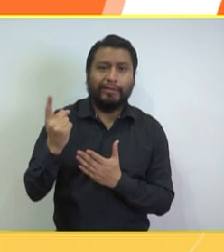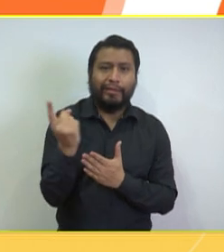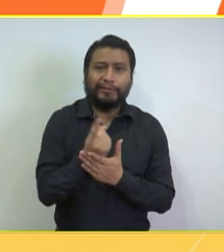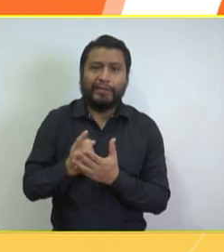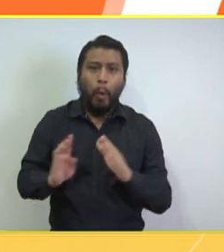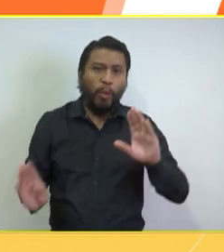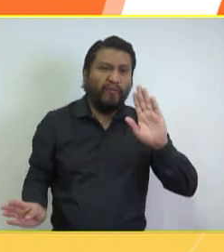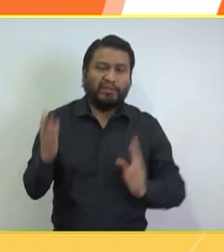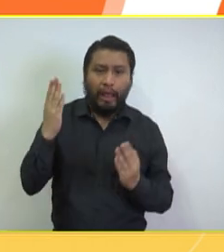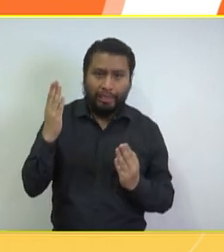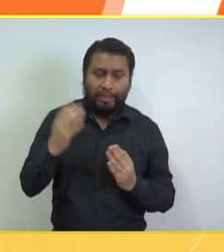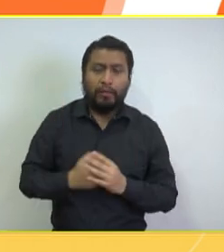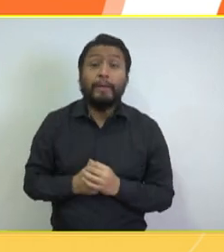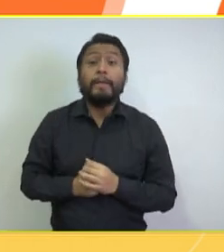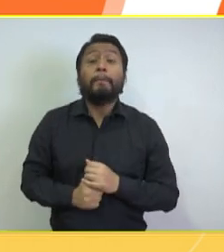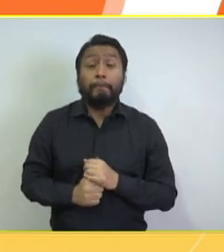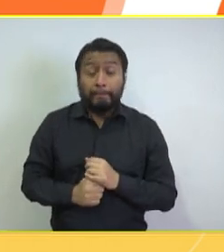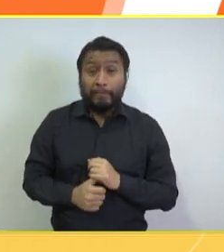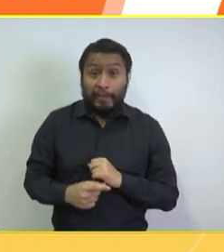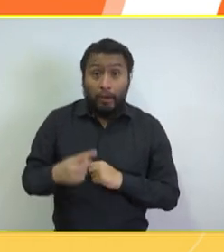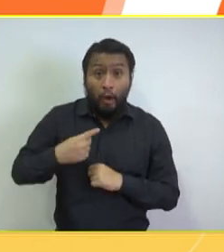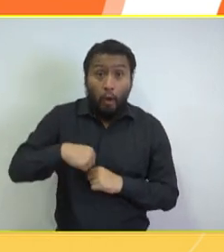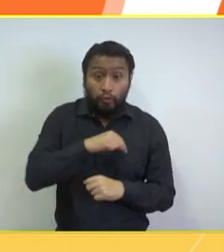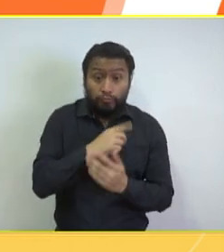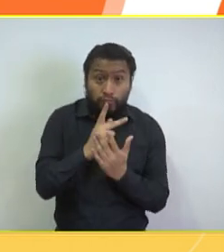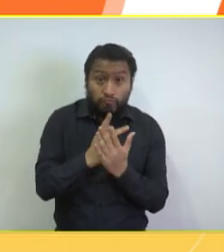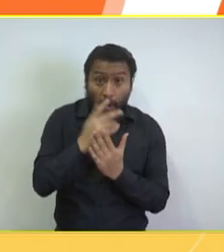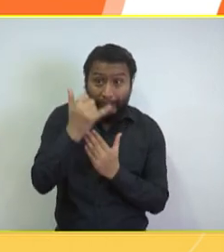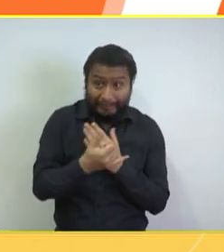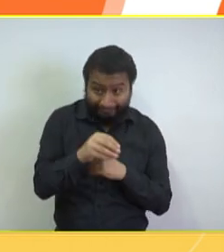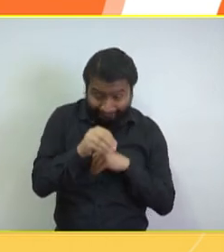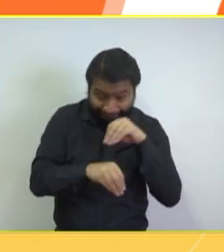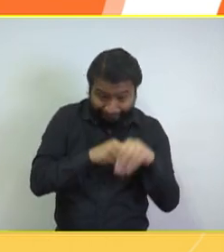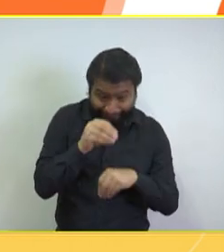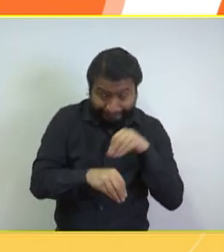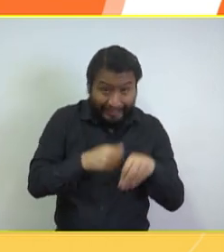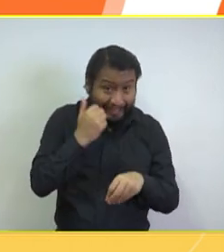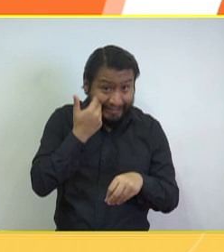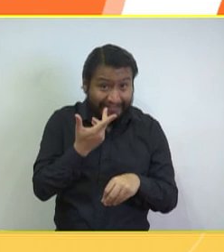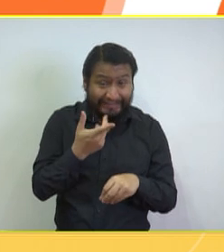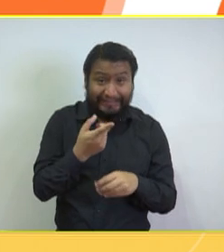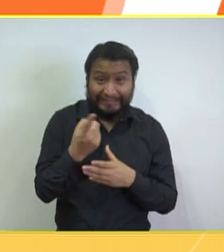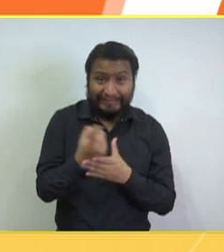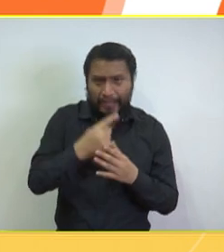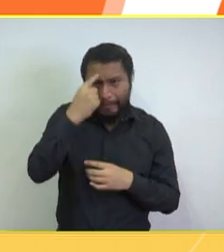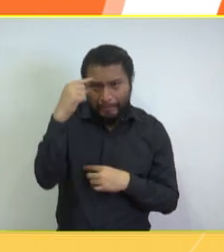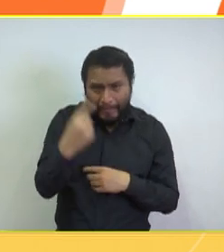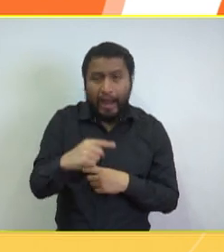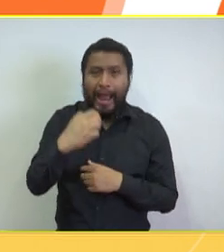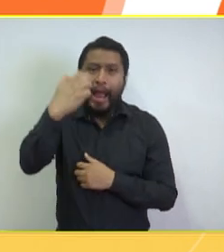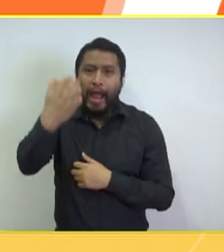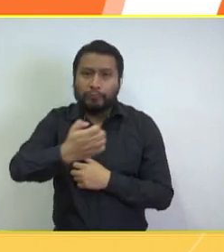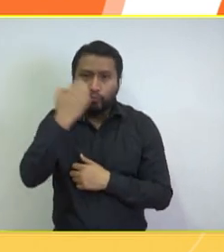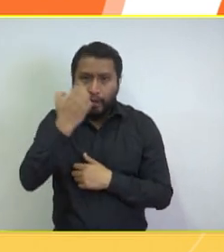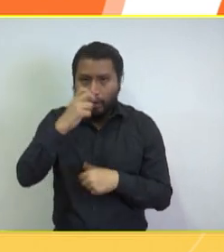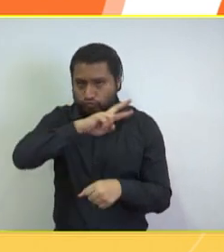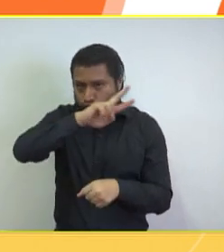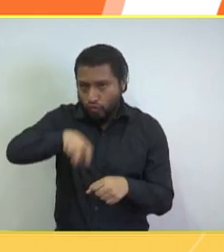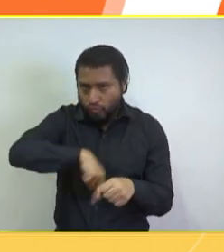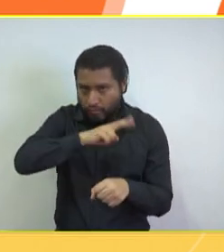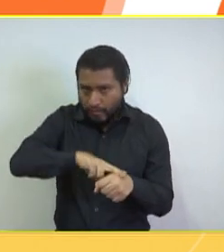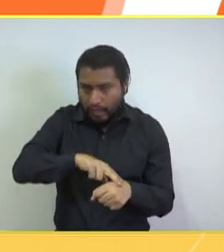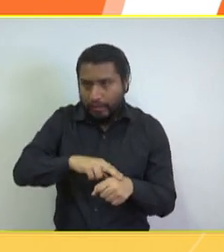Nuestro proyecto busca la integración de estos niños en escuelas para normovisuales y no